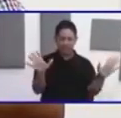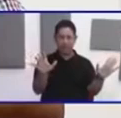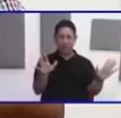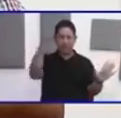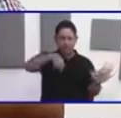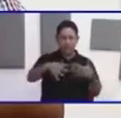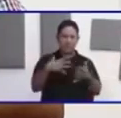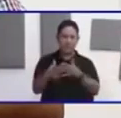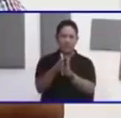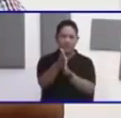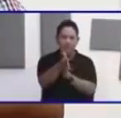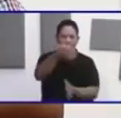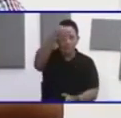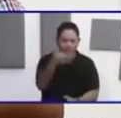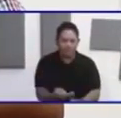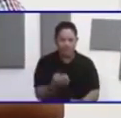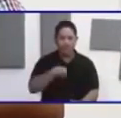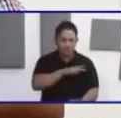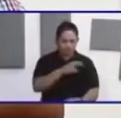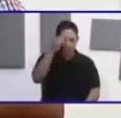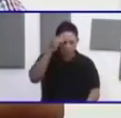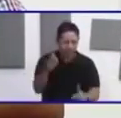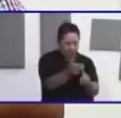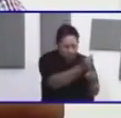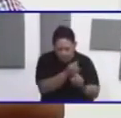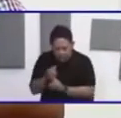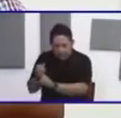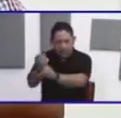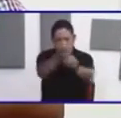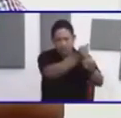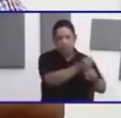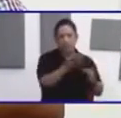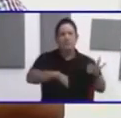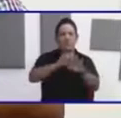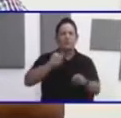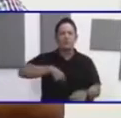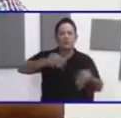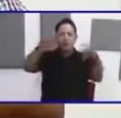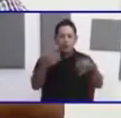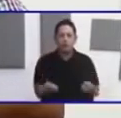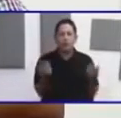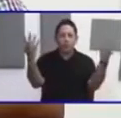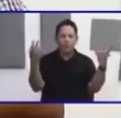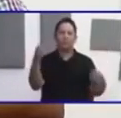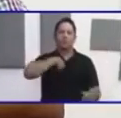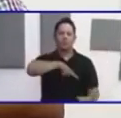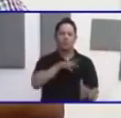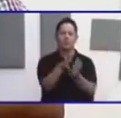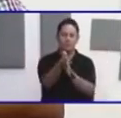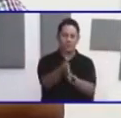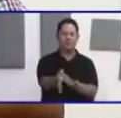la tenga la información a la mano y la información verdadera de cuántos casos de COVID tenemos aquí en